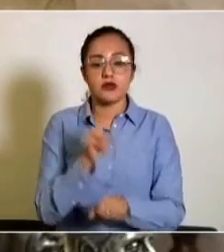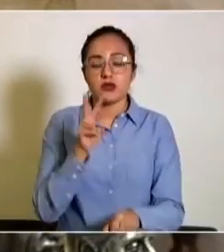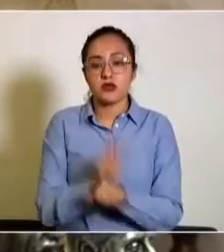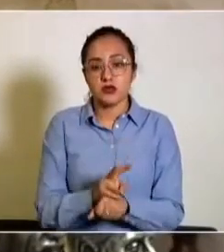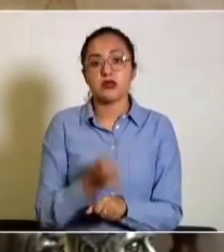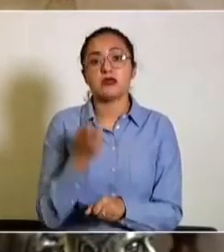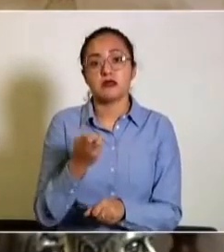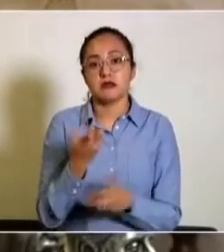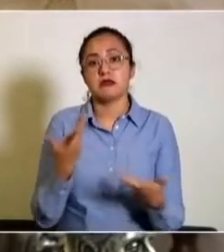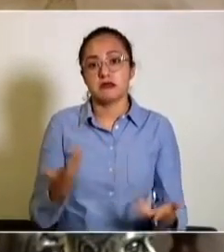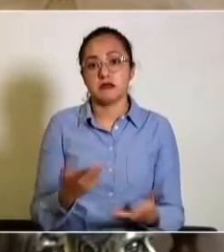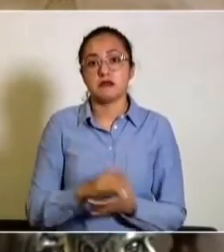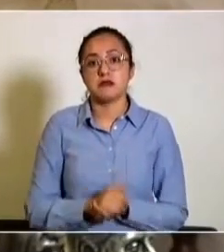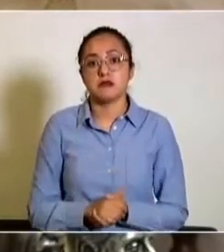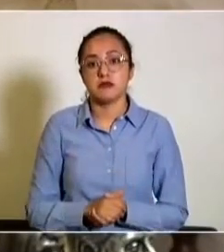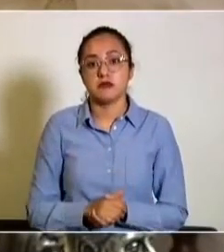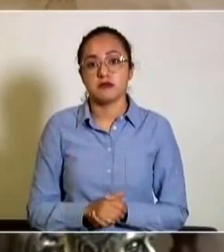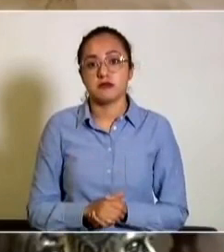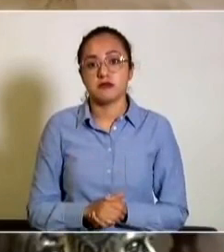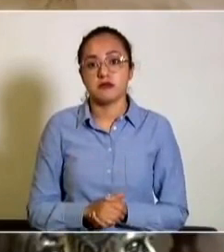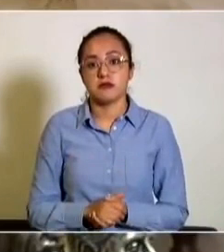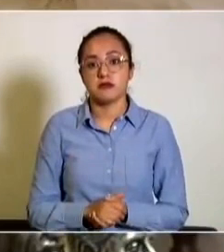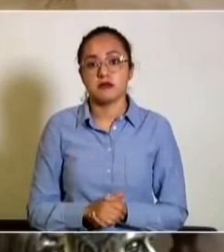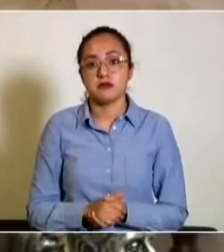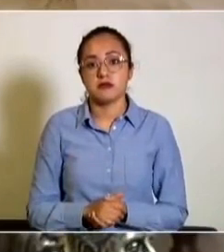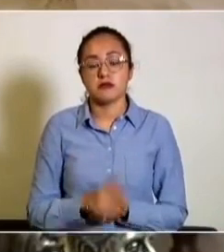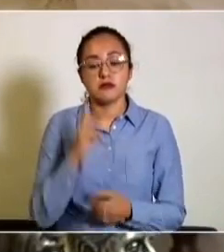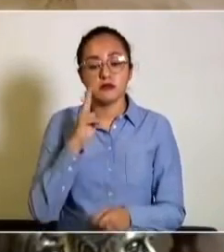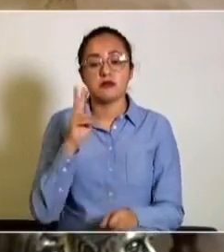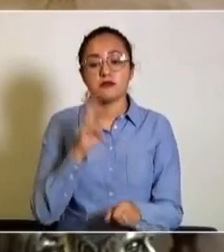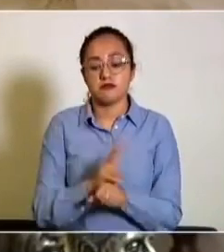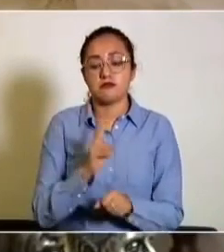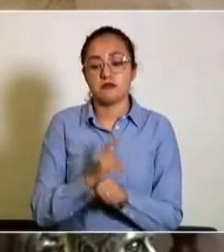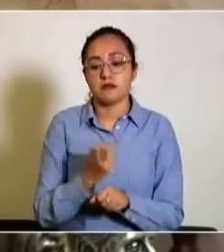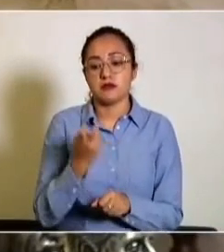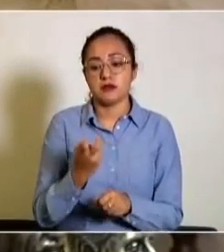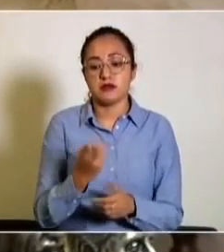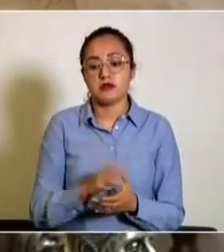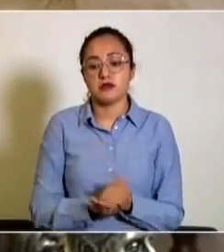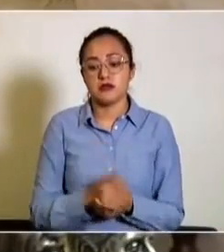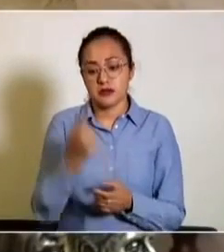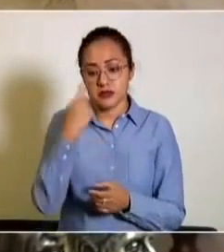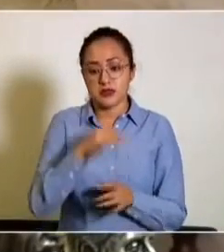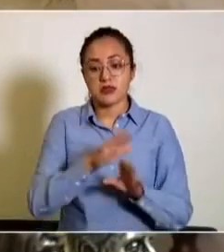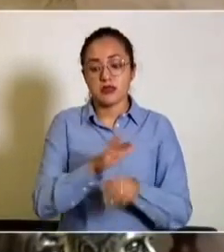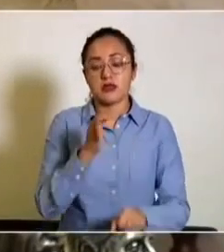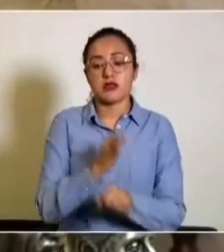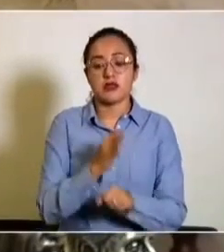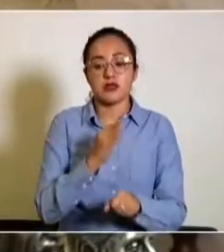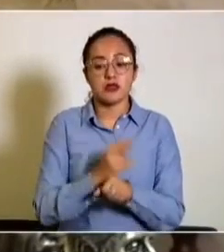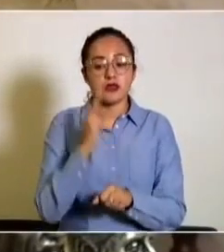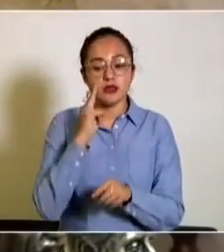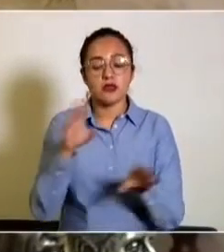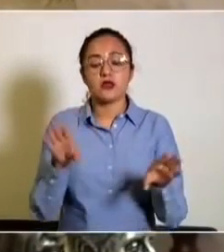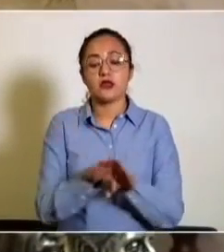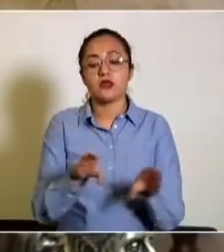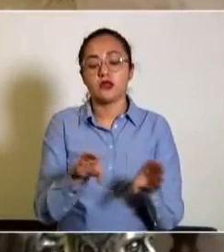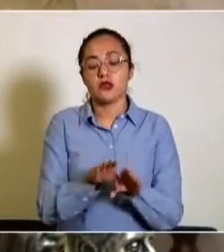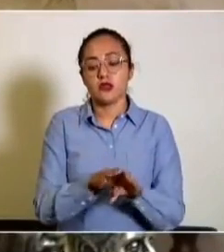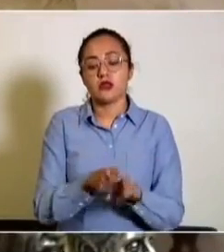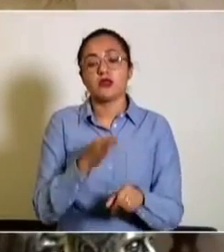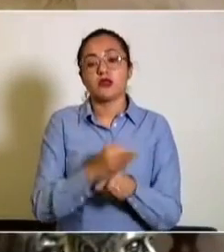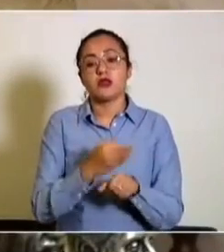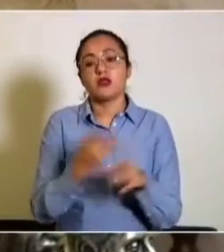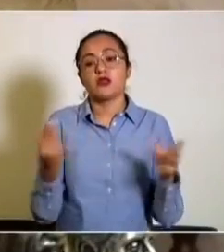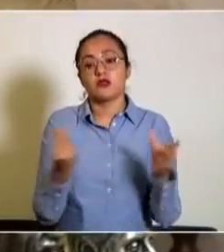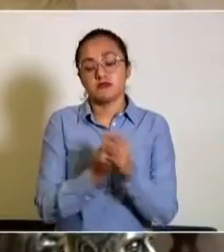los ductos vigilen los ductos para que ya esto se vea como un